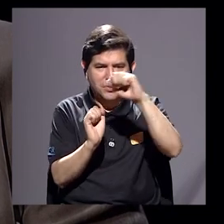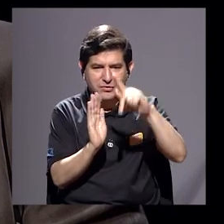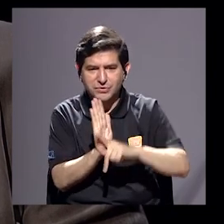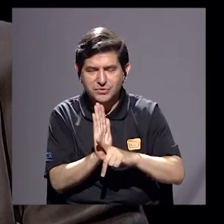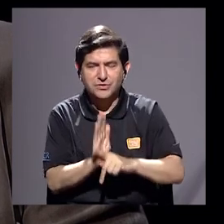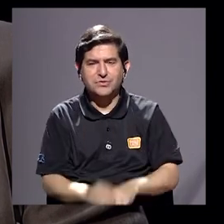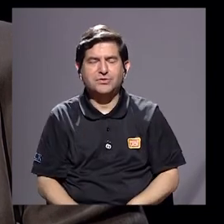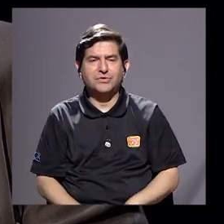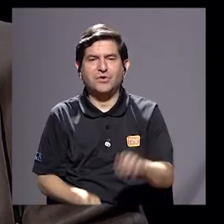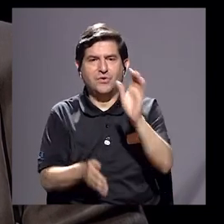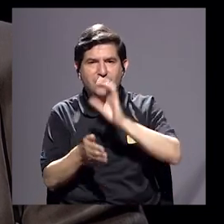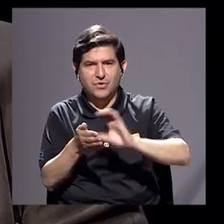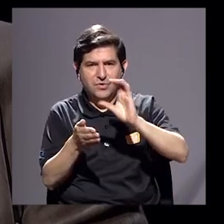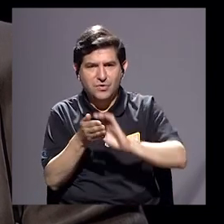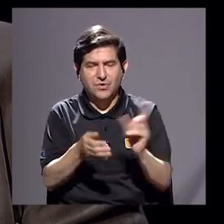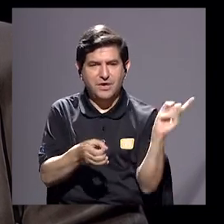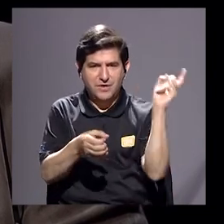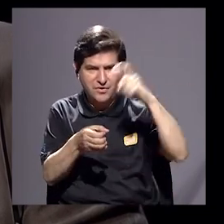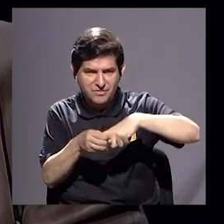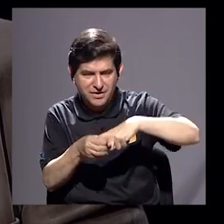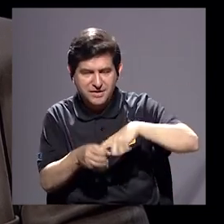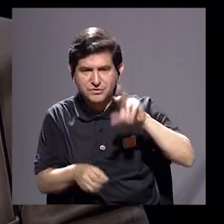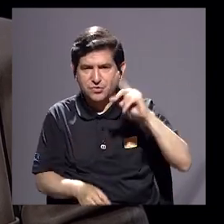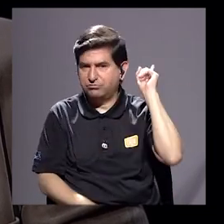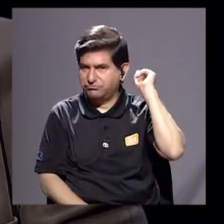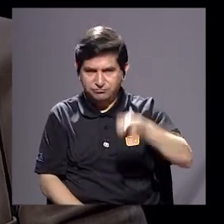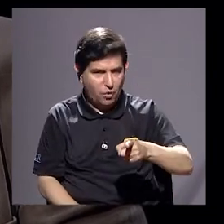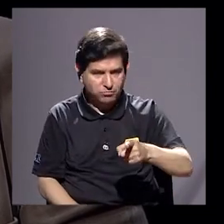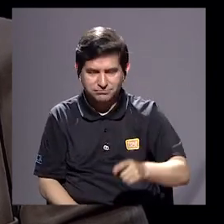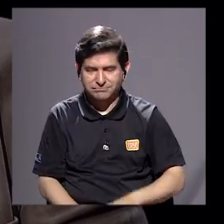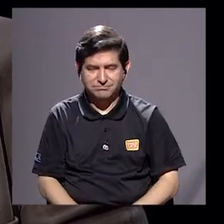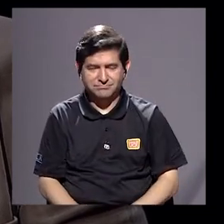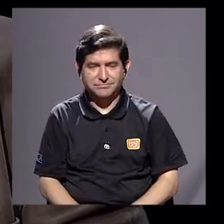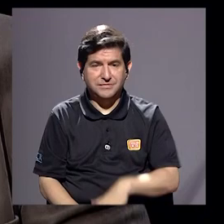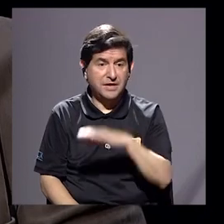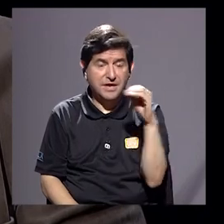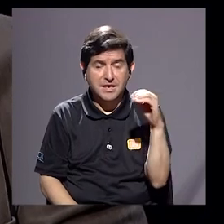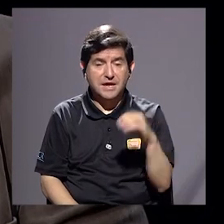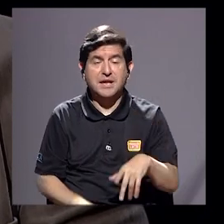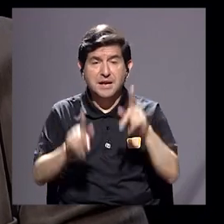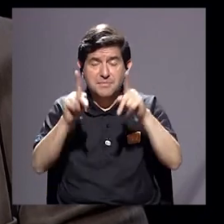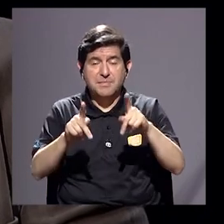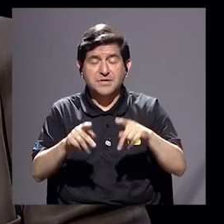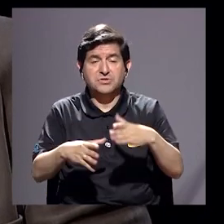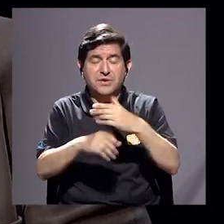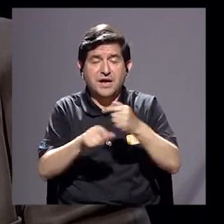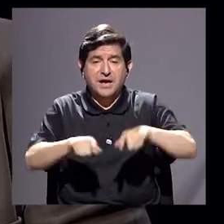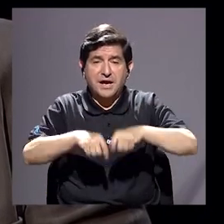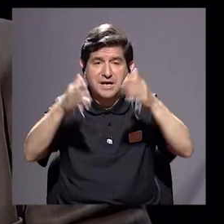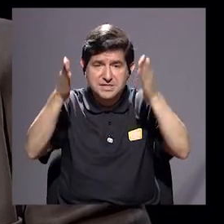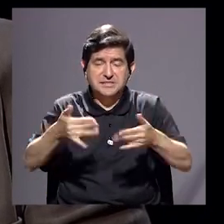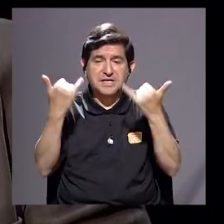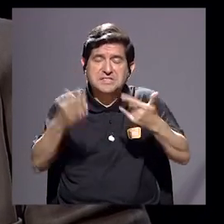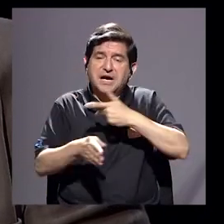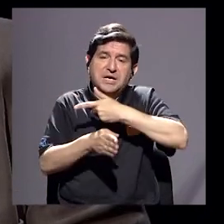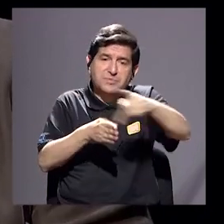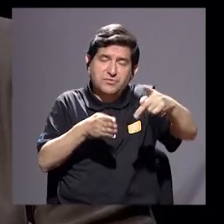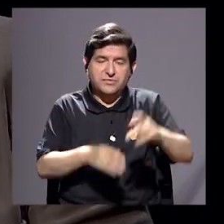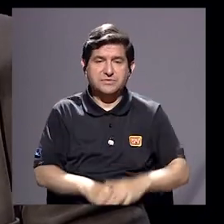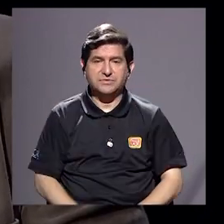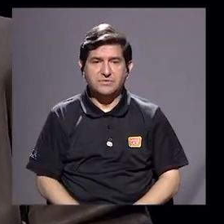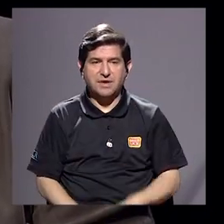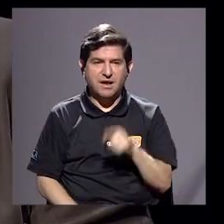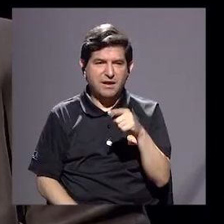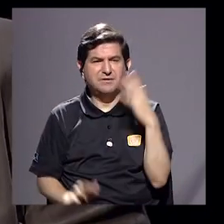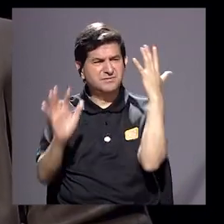de que la colegiatura de periodistas no es obligatoria y que cualquiera que haga periodismo es profesional los apuestos